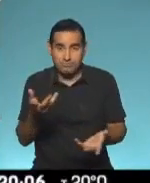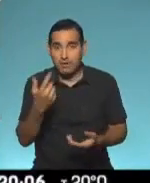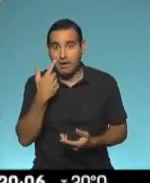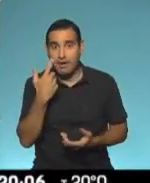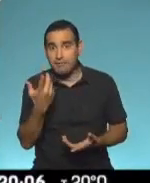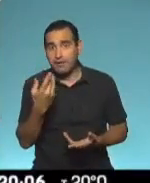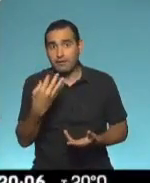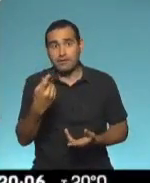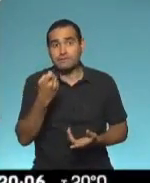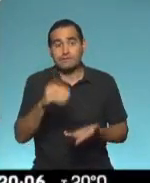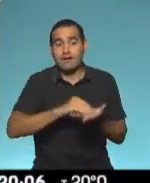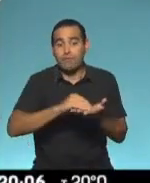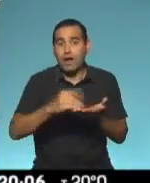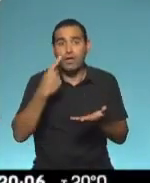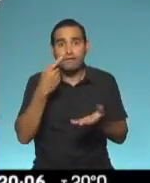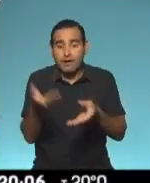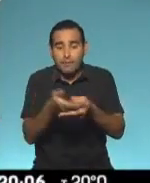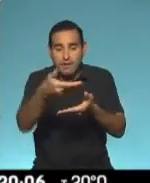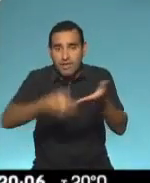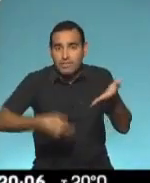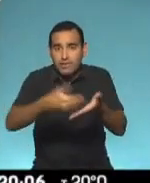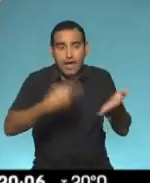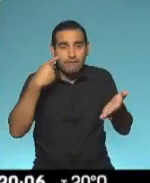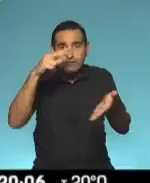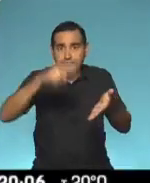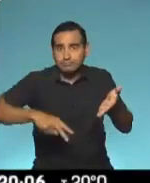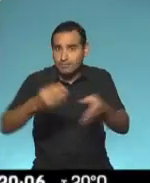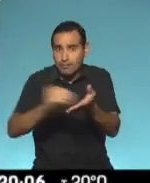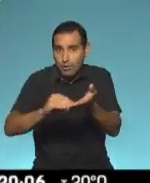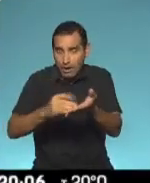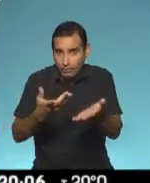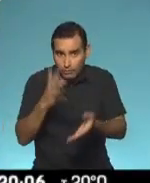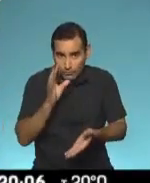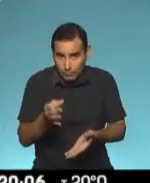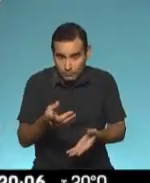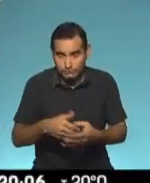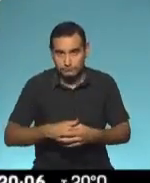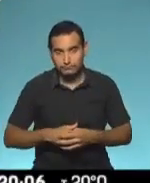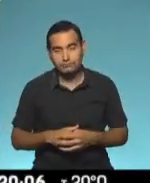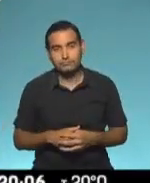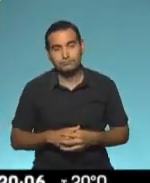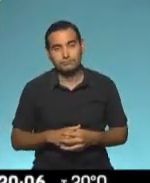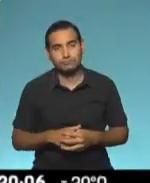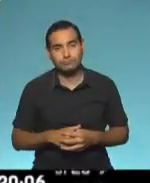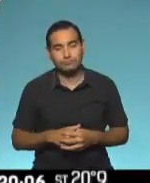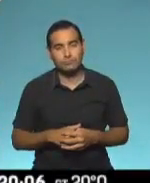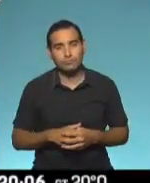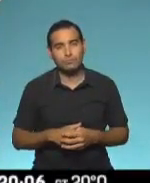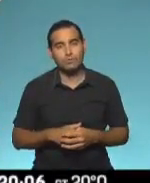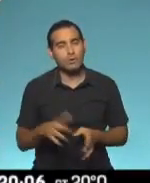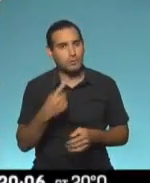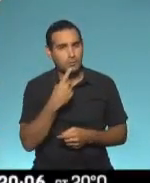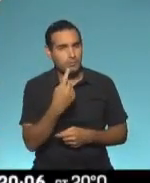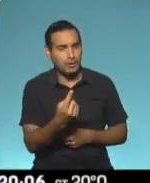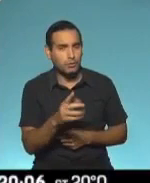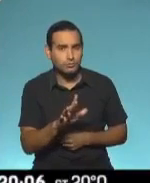que venga un abogado a consultar las causas, como corresponde, a cualquier parte. Perdón, doctor, vamos a poner